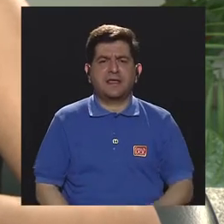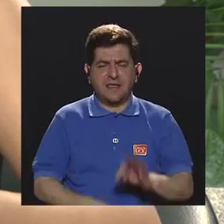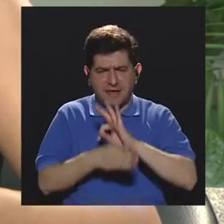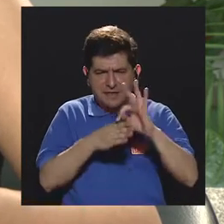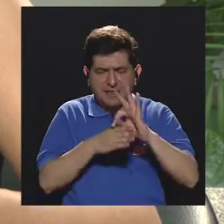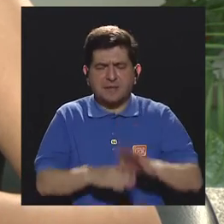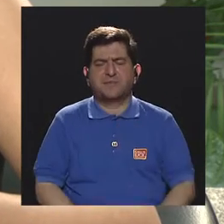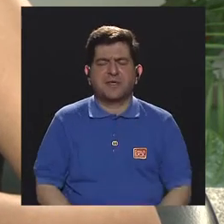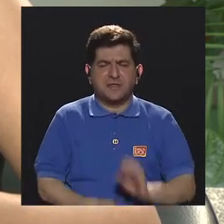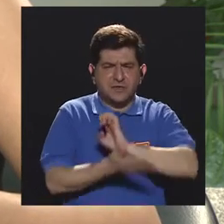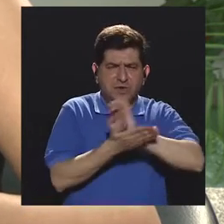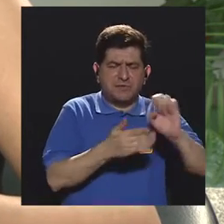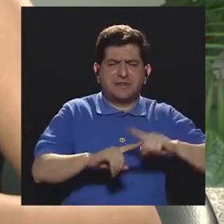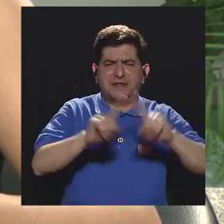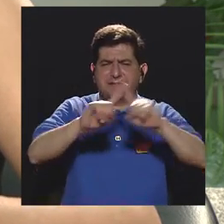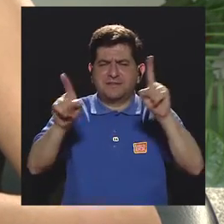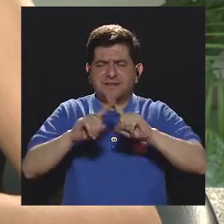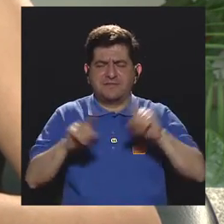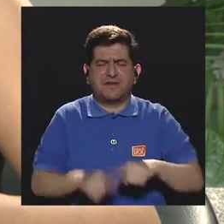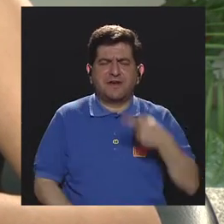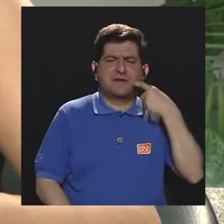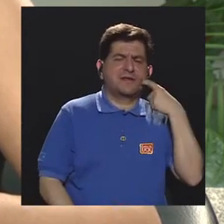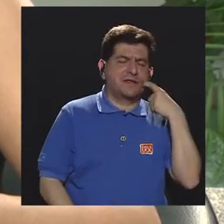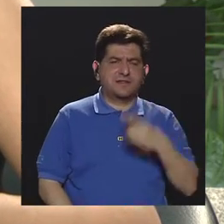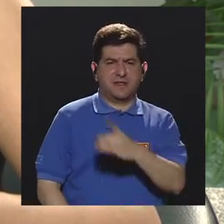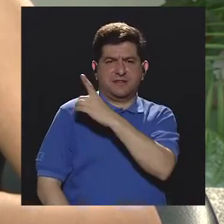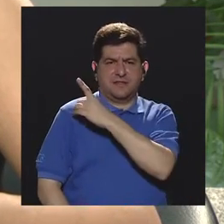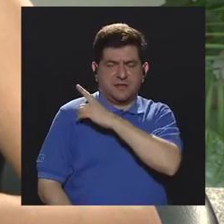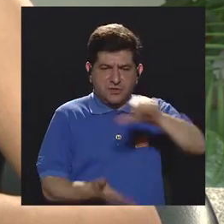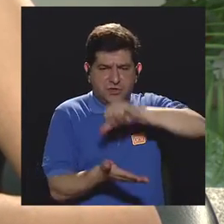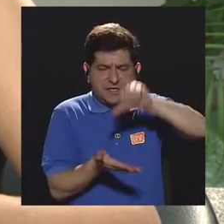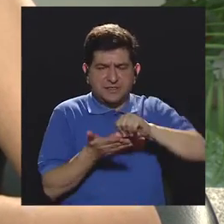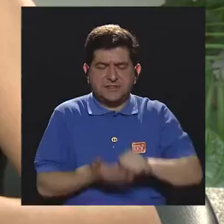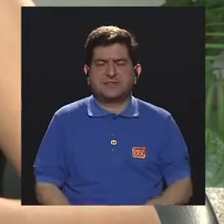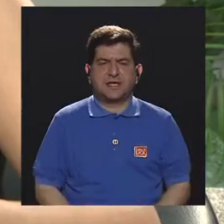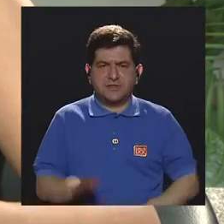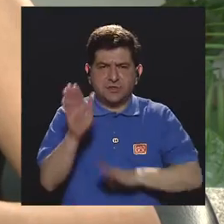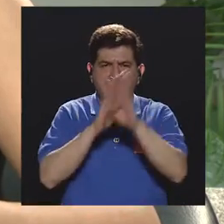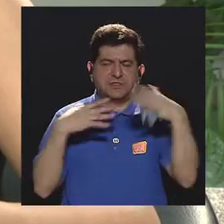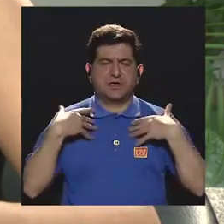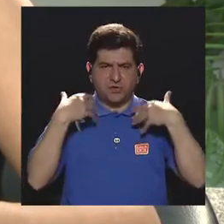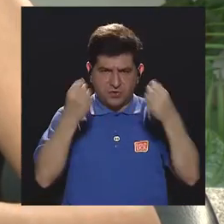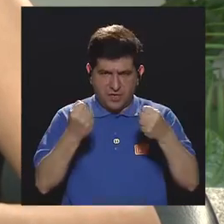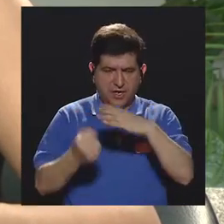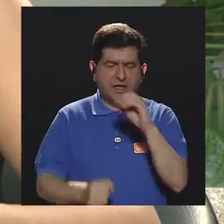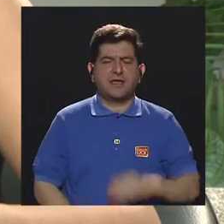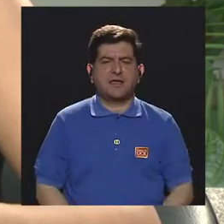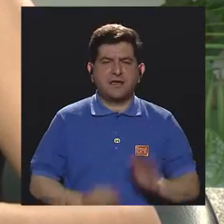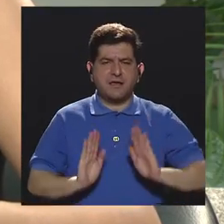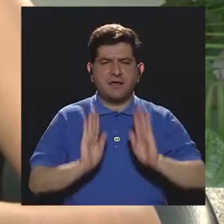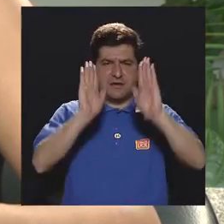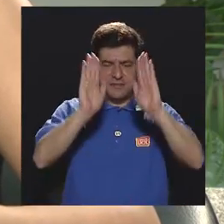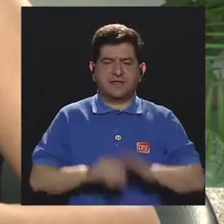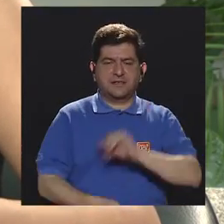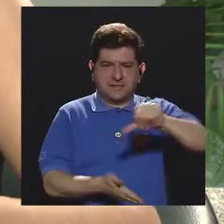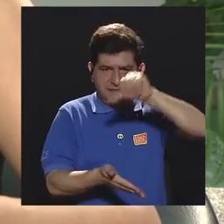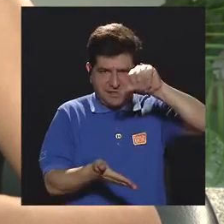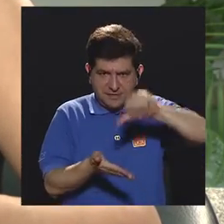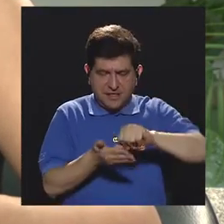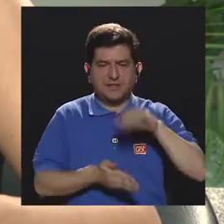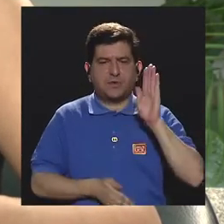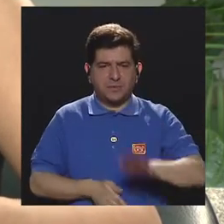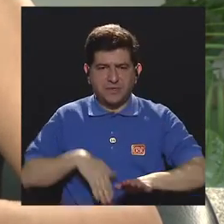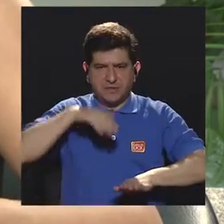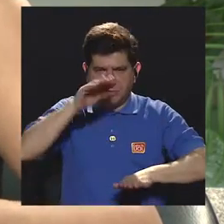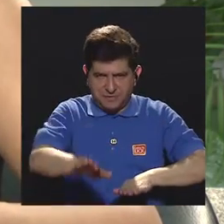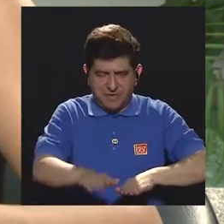superación de multiadicciones y directora del Centro para el Desarrollo de la Salud y la Excelencia, conocido como Centro